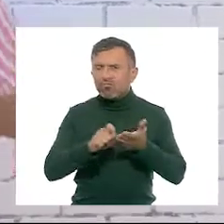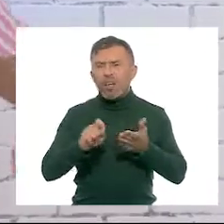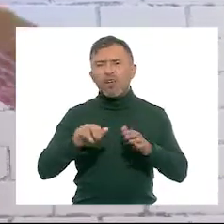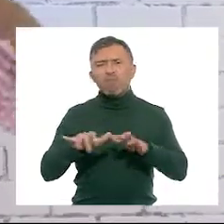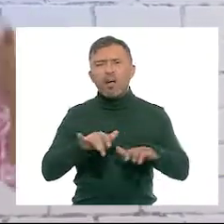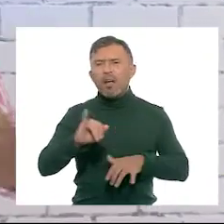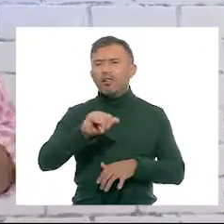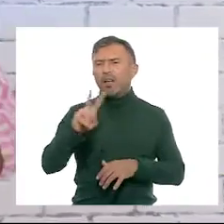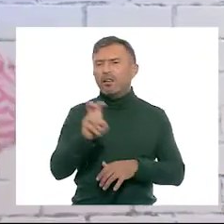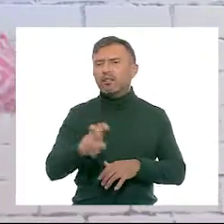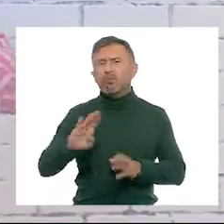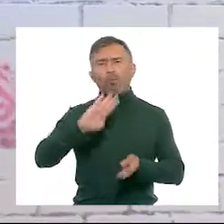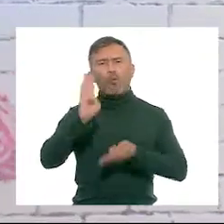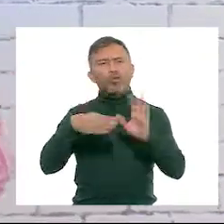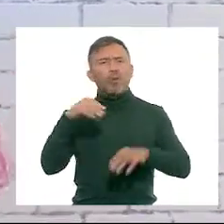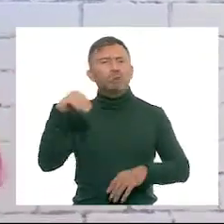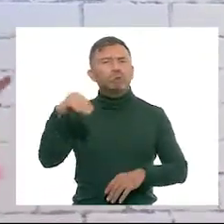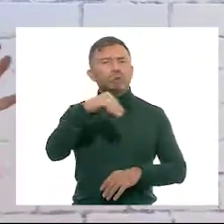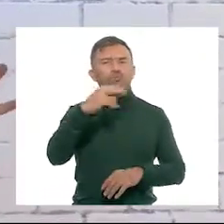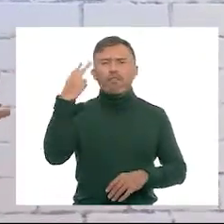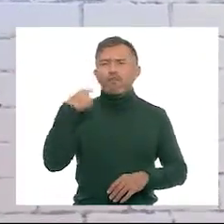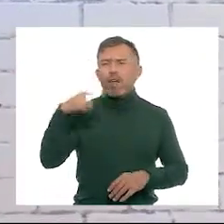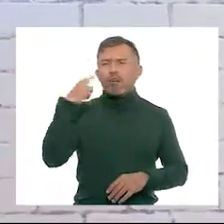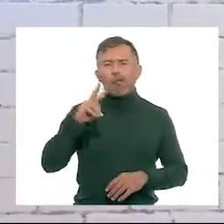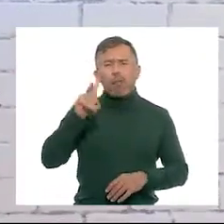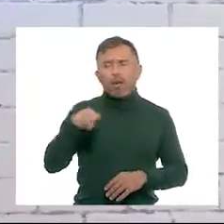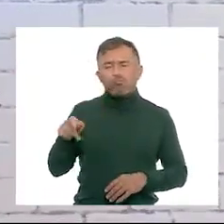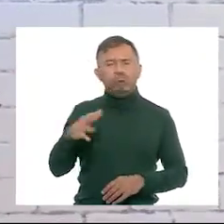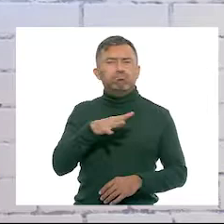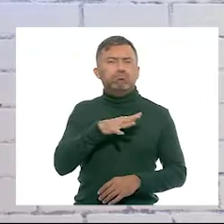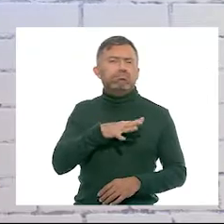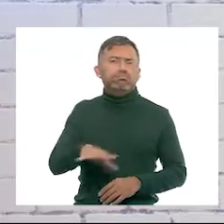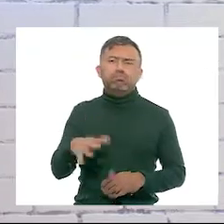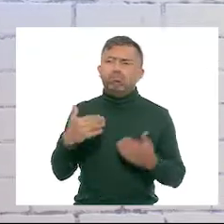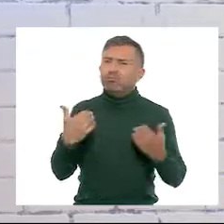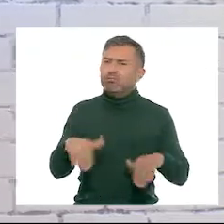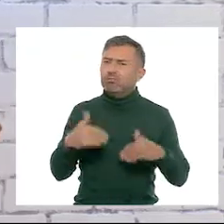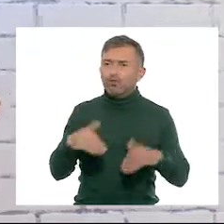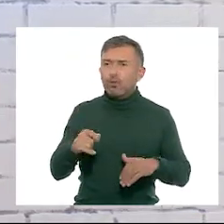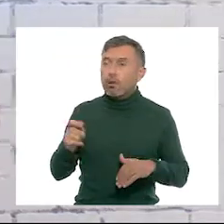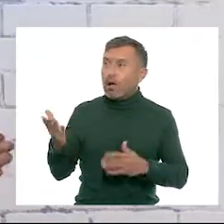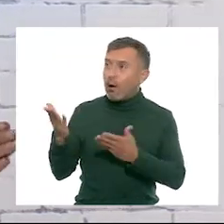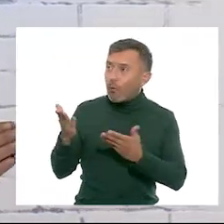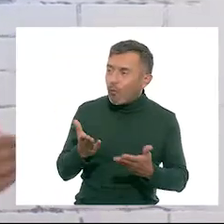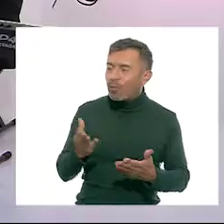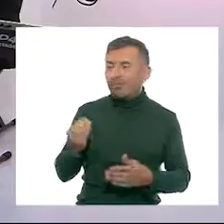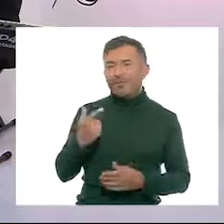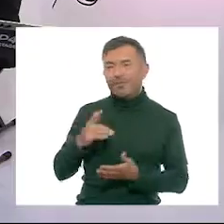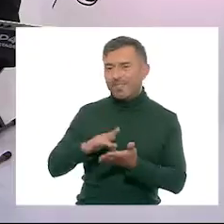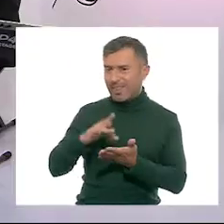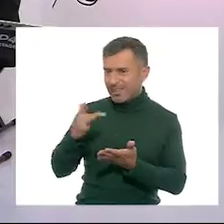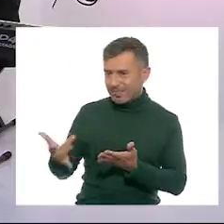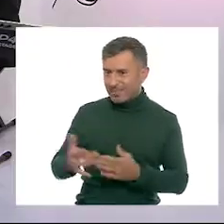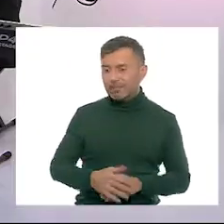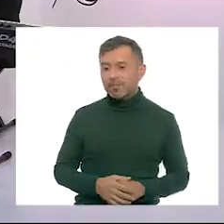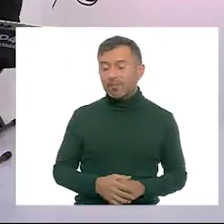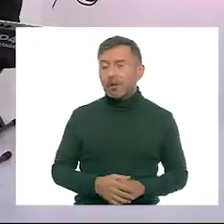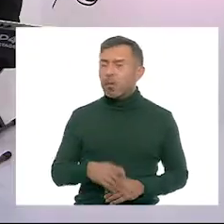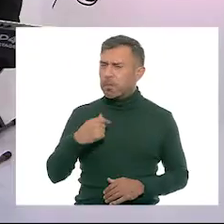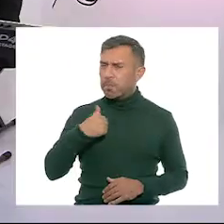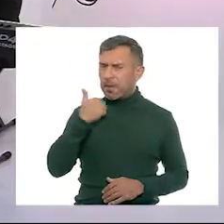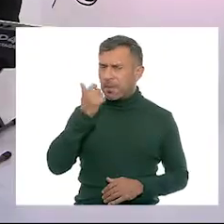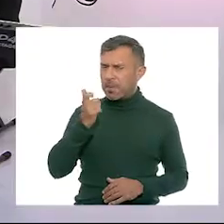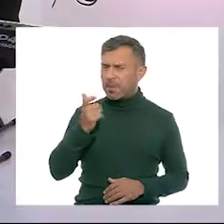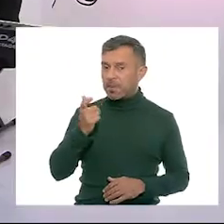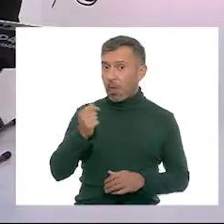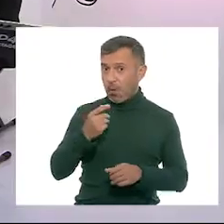entero, ha compuesto para orquestas, no, bueno, una cosa espectacular y estamos súper agradecidos de que estés aquí con nosotros. Te voy a invitar a que vayamos a la